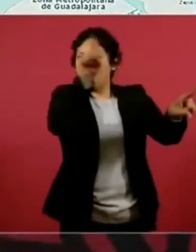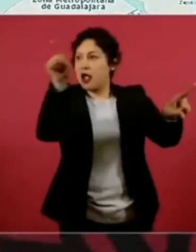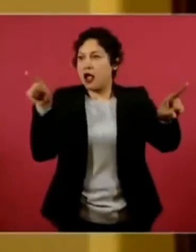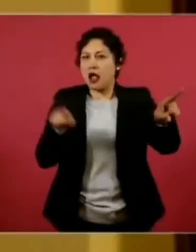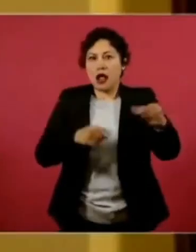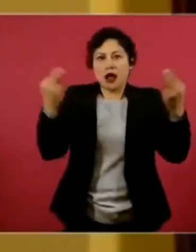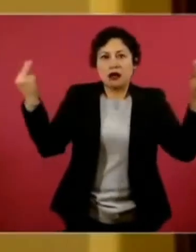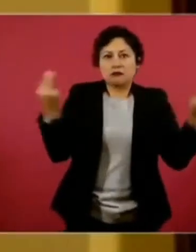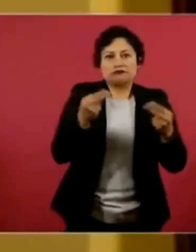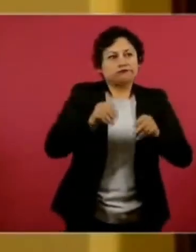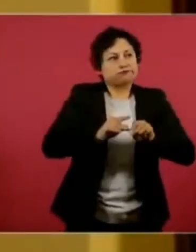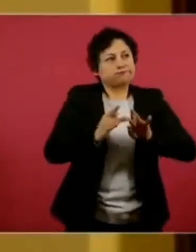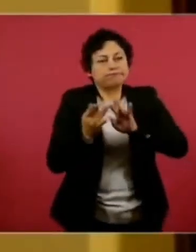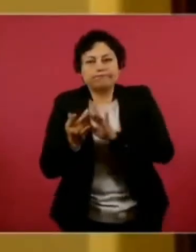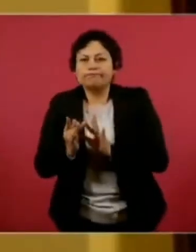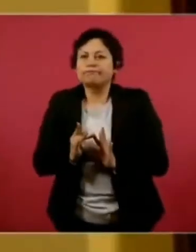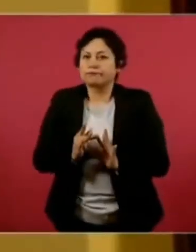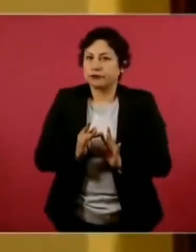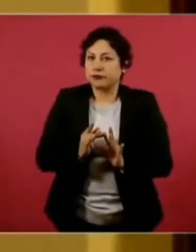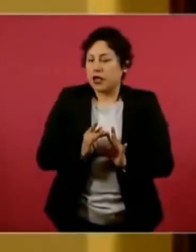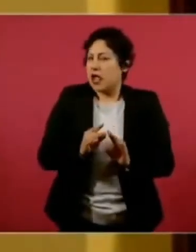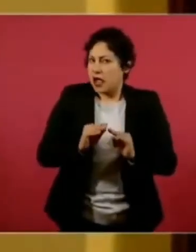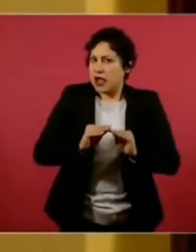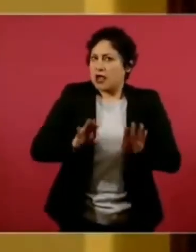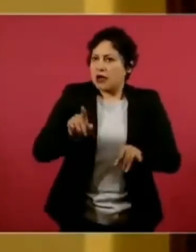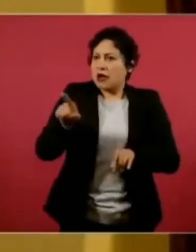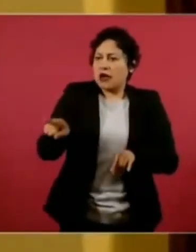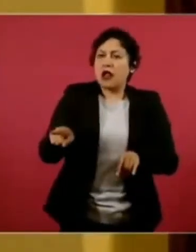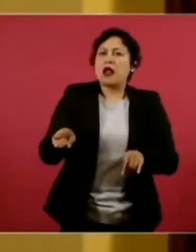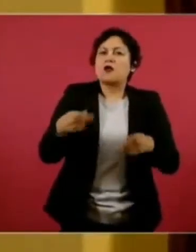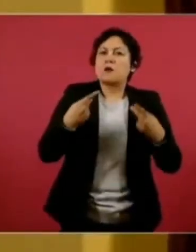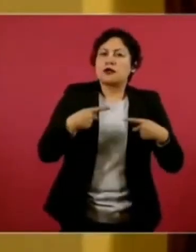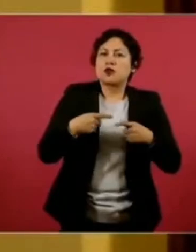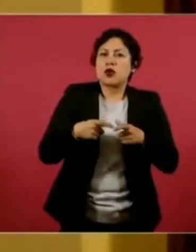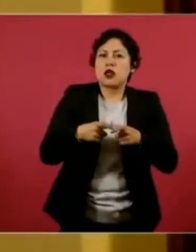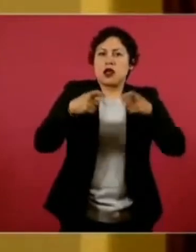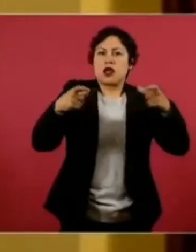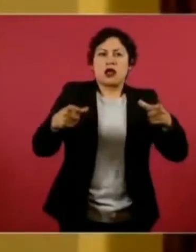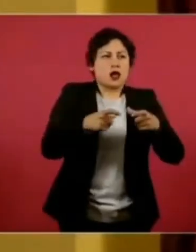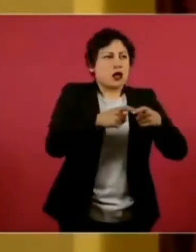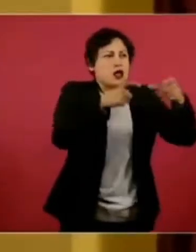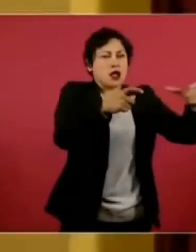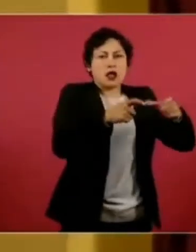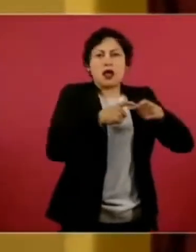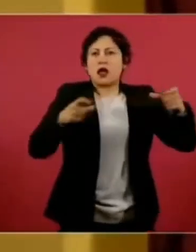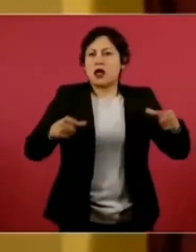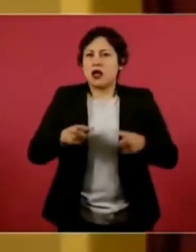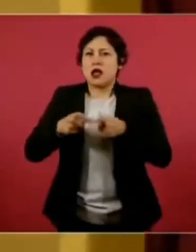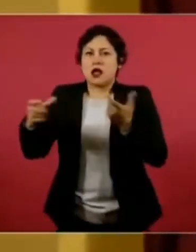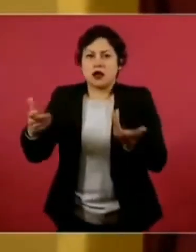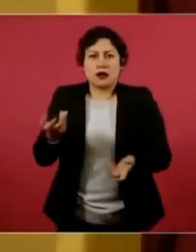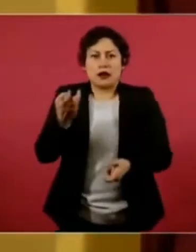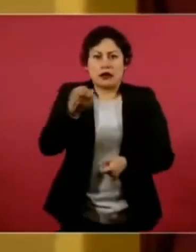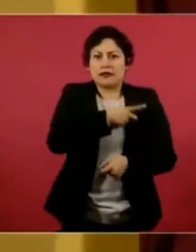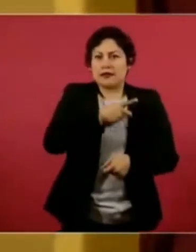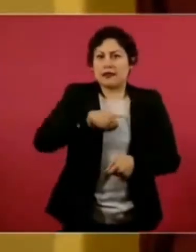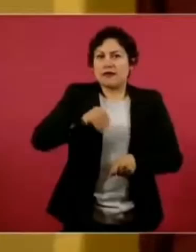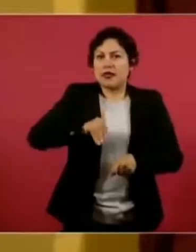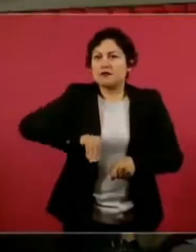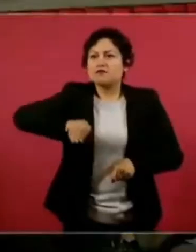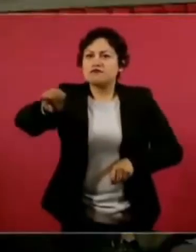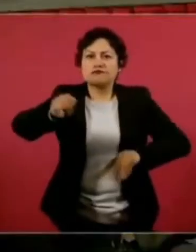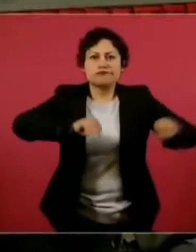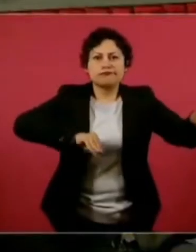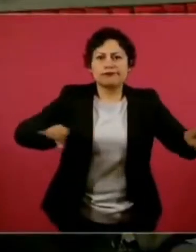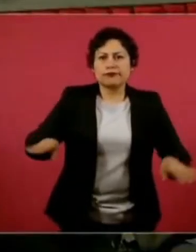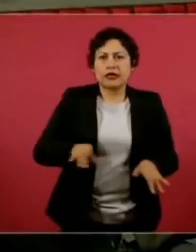embargo, claro, hay crecimiento, ¿verdad? Hay crecimiento y ese crecimiento nos lo marca la parte de distribución. Ellos empiezan con toda